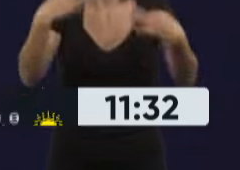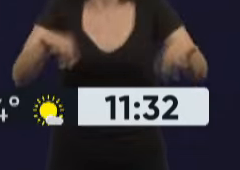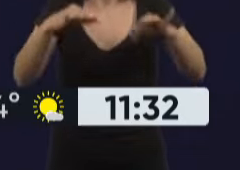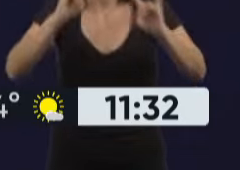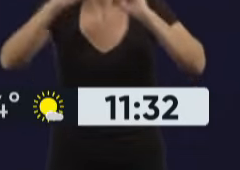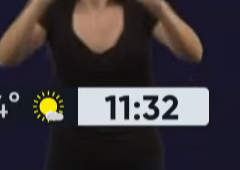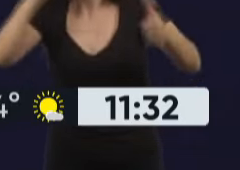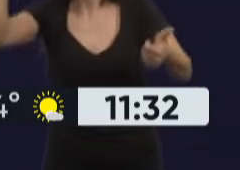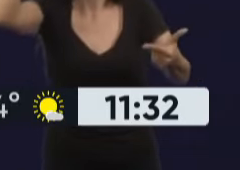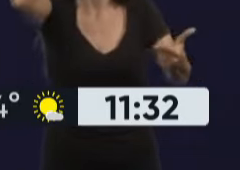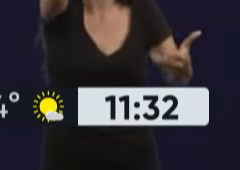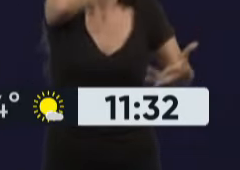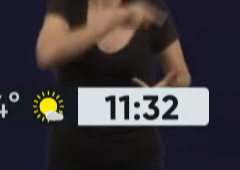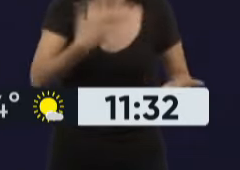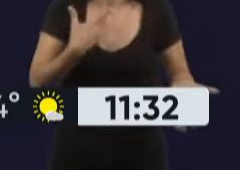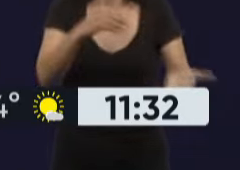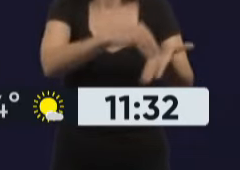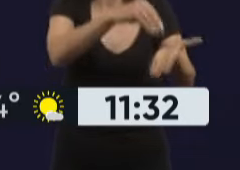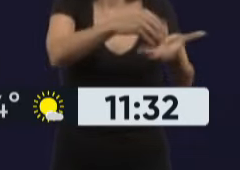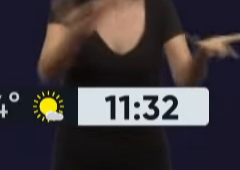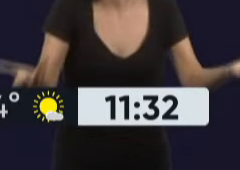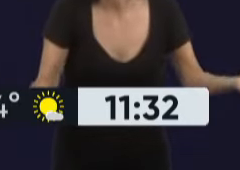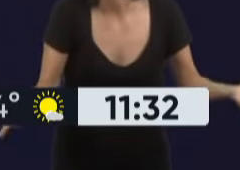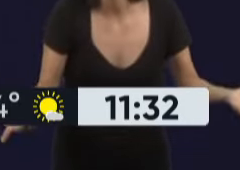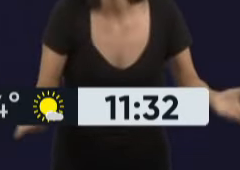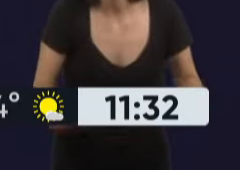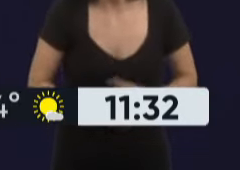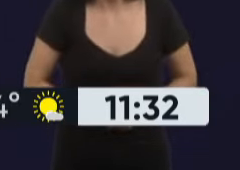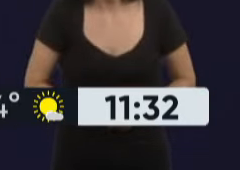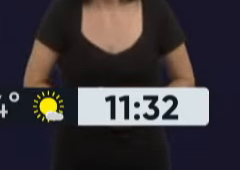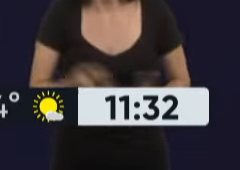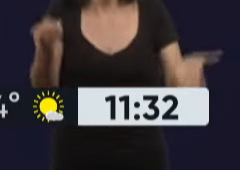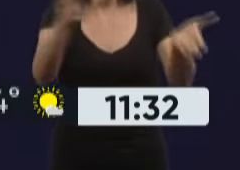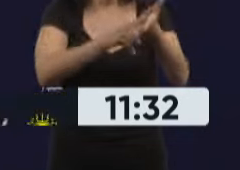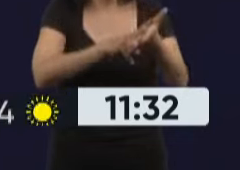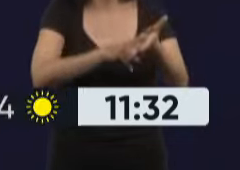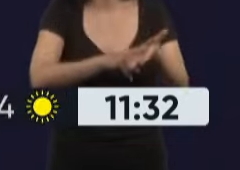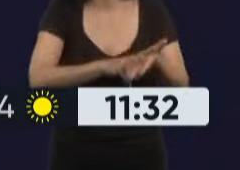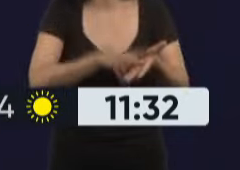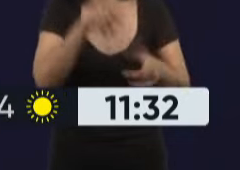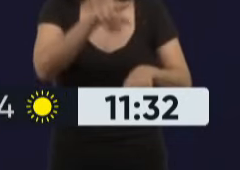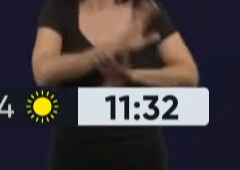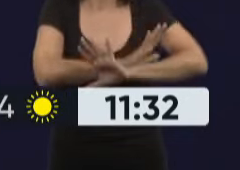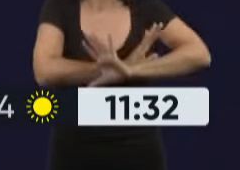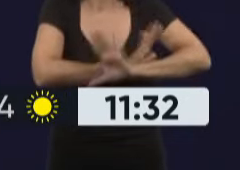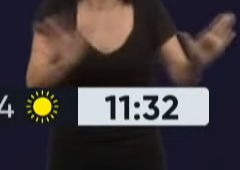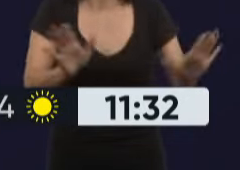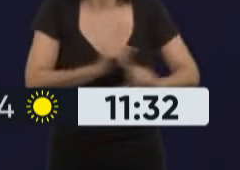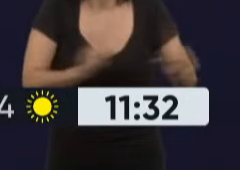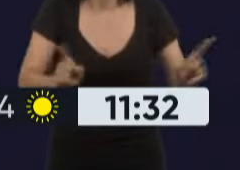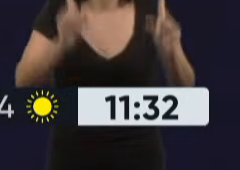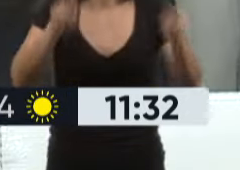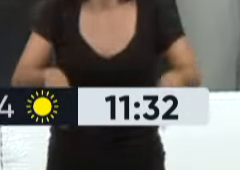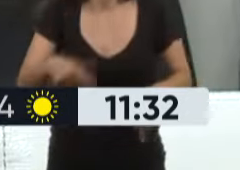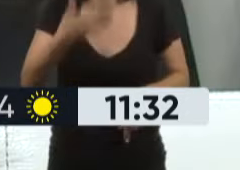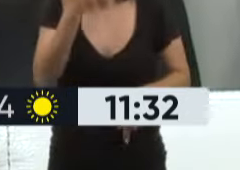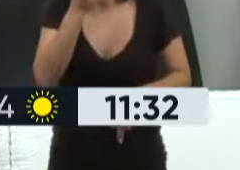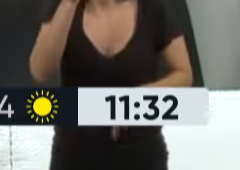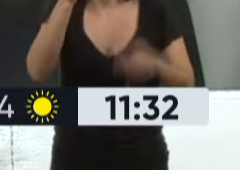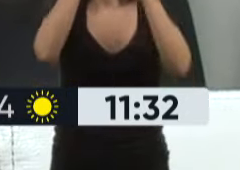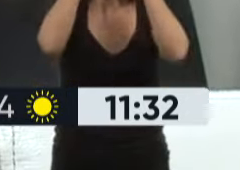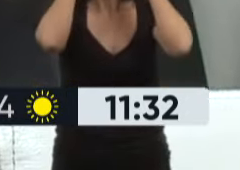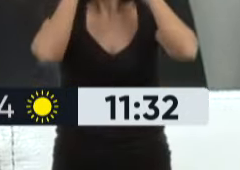Eh Así que no hay mucho más para decir y ya y te repito menos hablando O sea no no